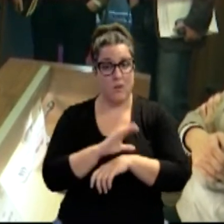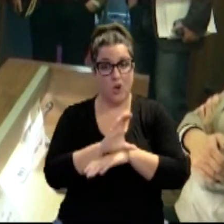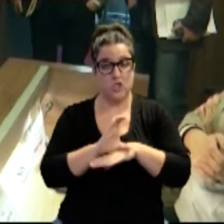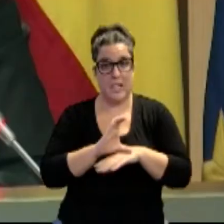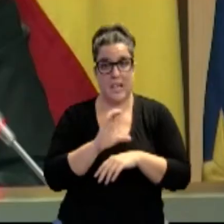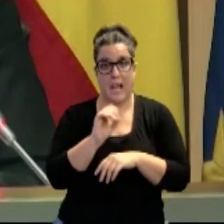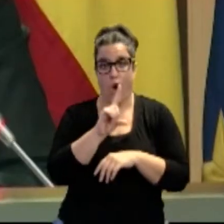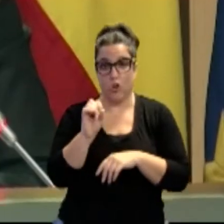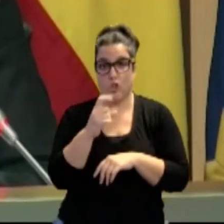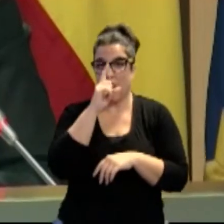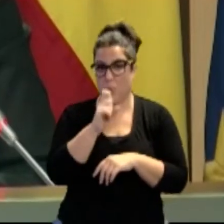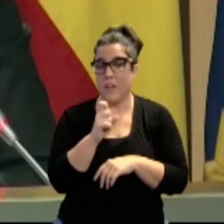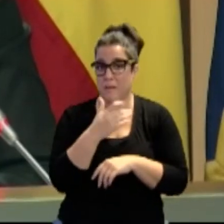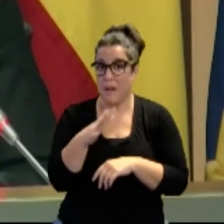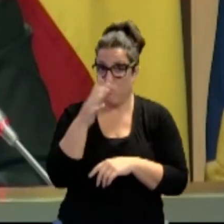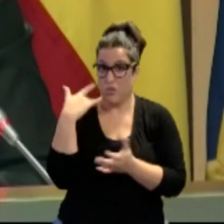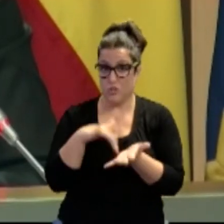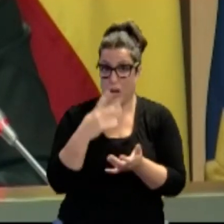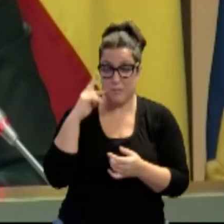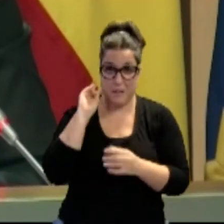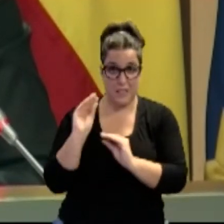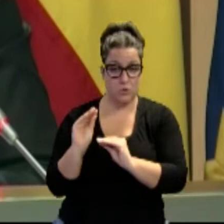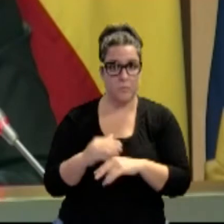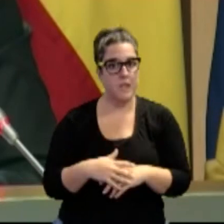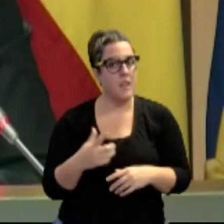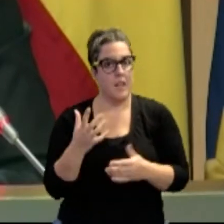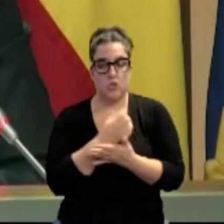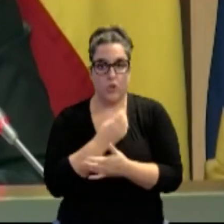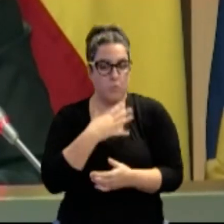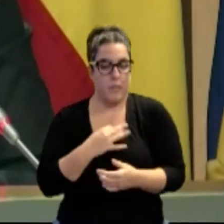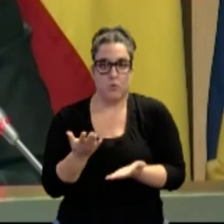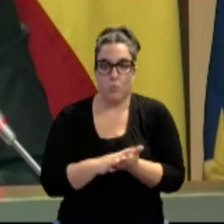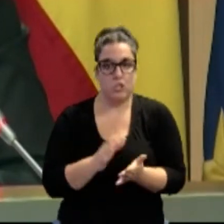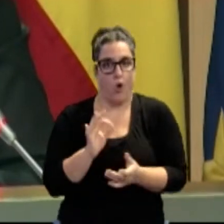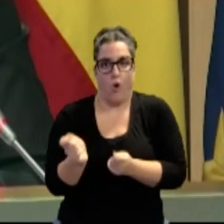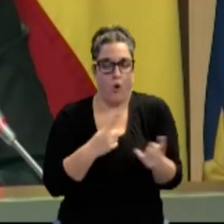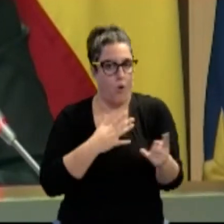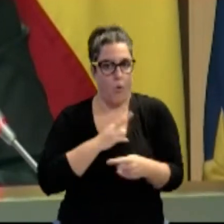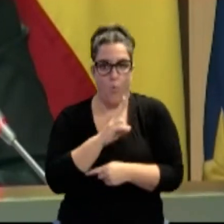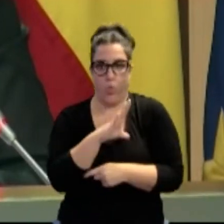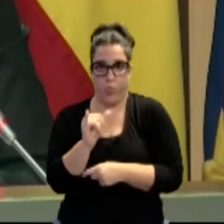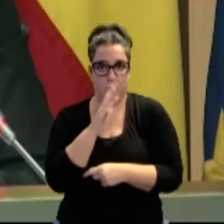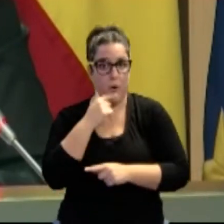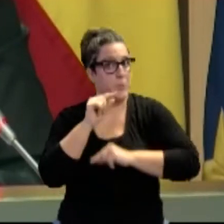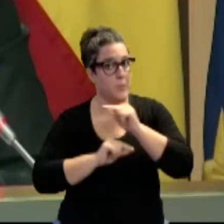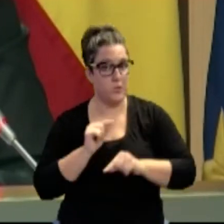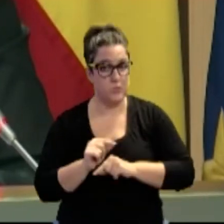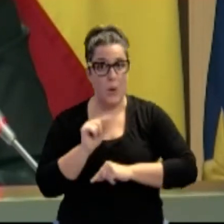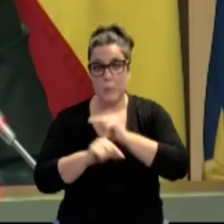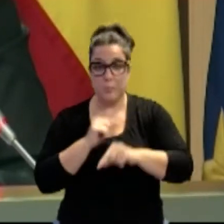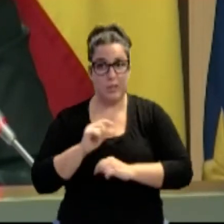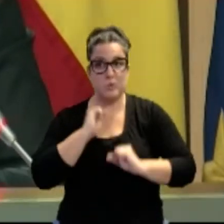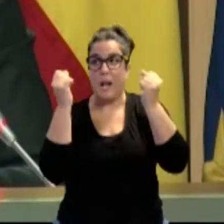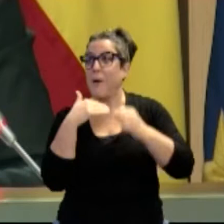gravedad del virus. Es que todos y todas podemos acabar en la UCI o podemos morir por este virus. De este virus no nos libramos